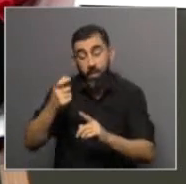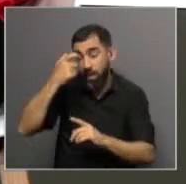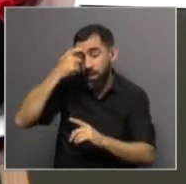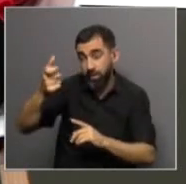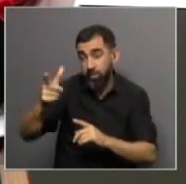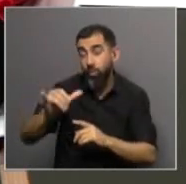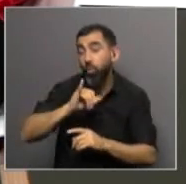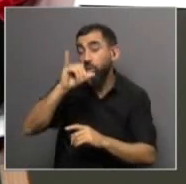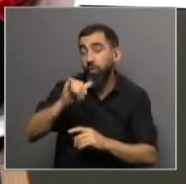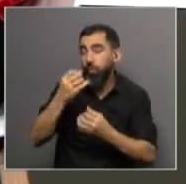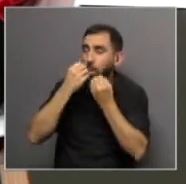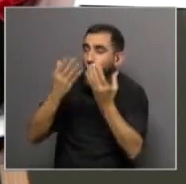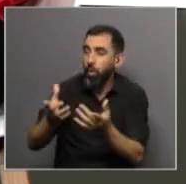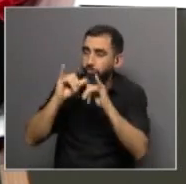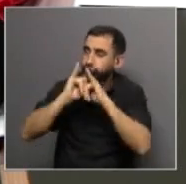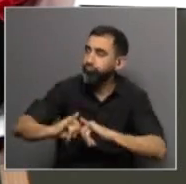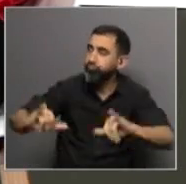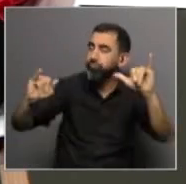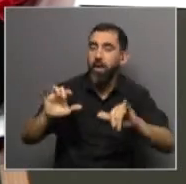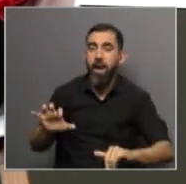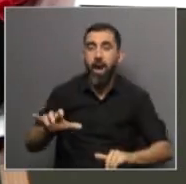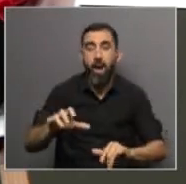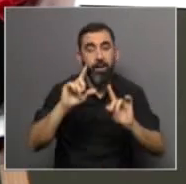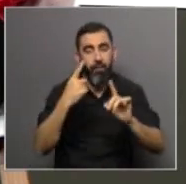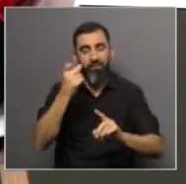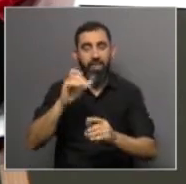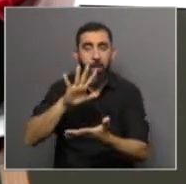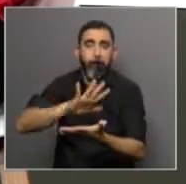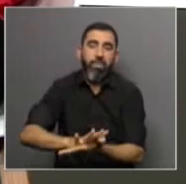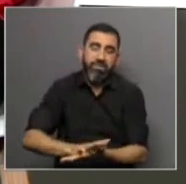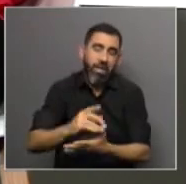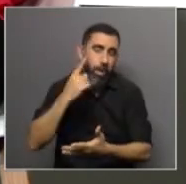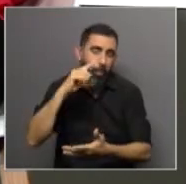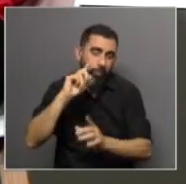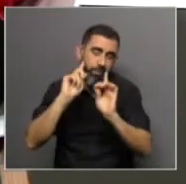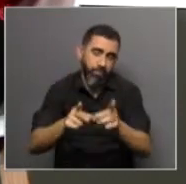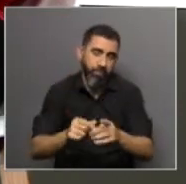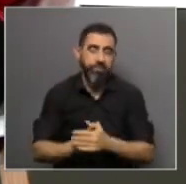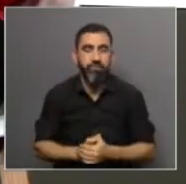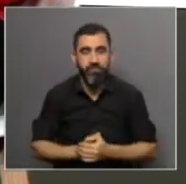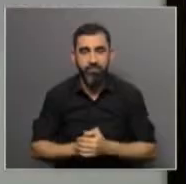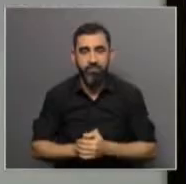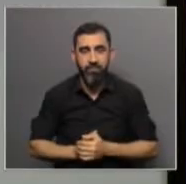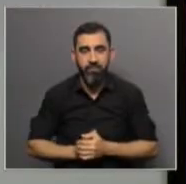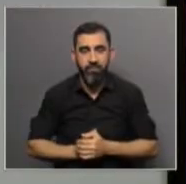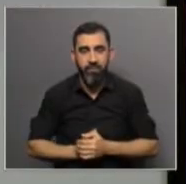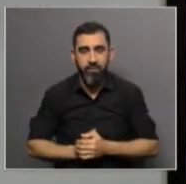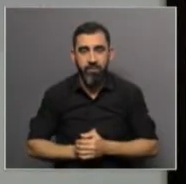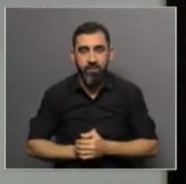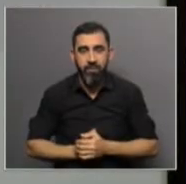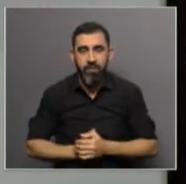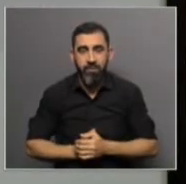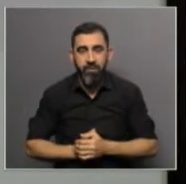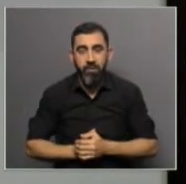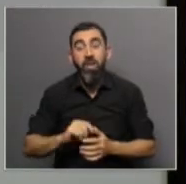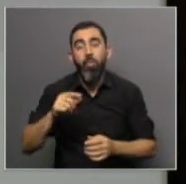tu informe es una buena herramienta de marketing para las arañas, para Sí. evitar que las pisemos. Bueno, Exacto. la foto del rodaje Exacto. la podemos ver en minutos en Instagram. Después